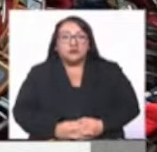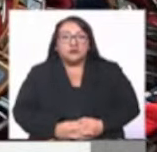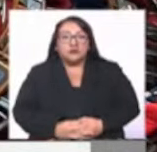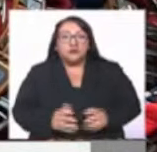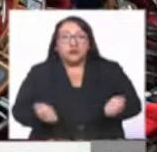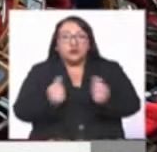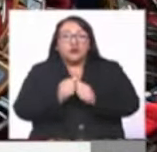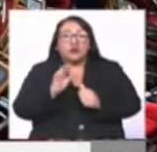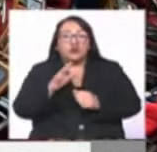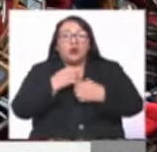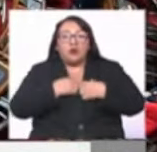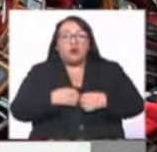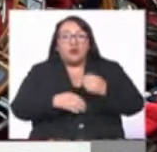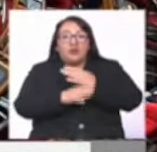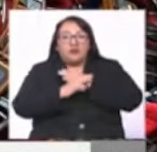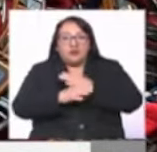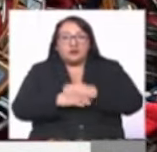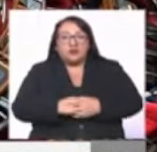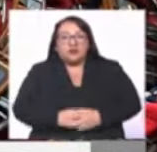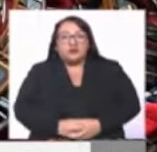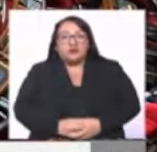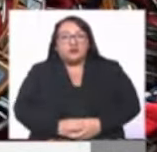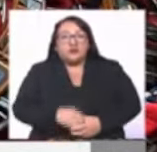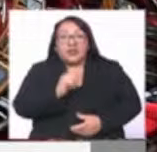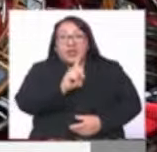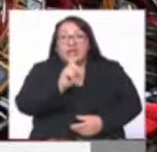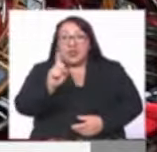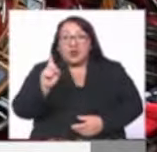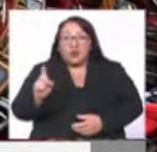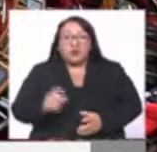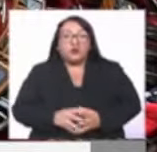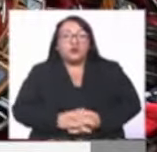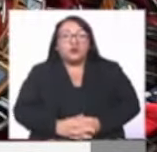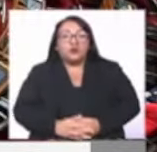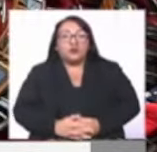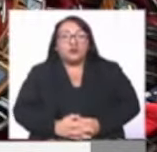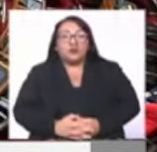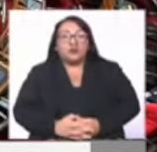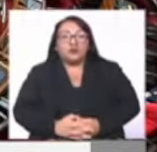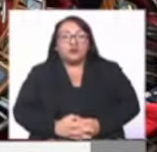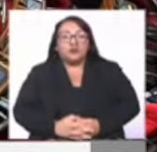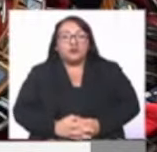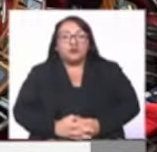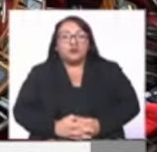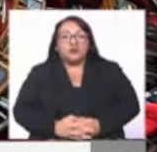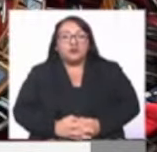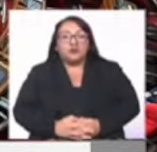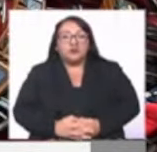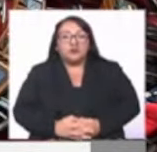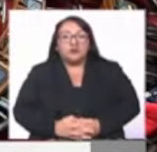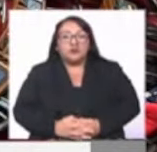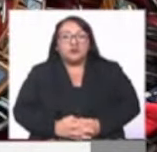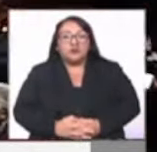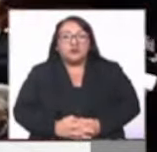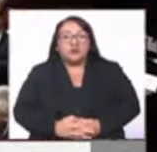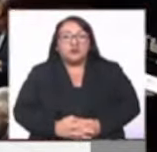abogado defensor en el caso de cada cada uno de ellos vemos Ya que ahí están